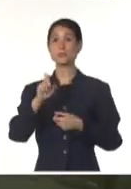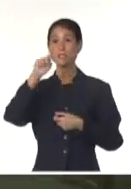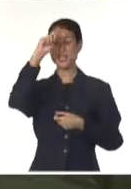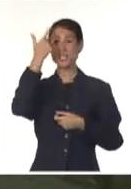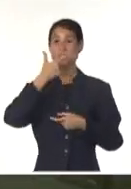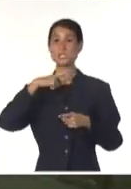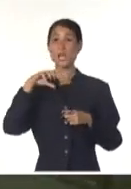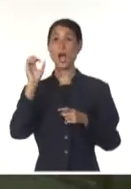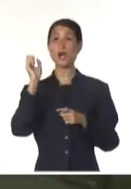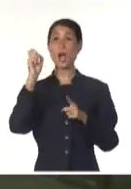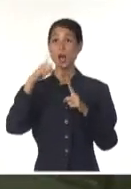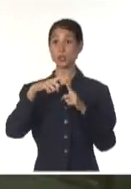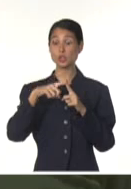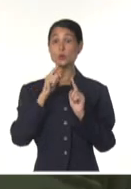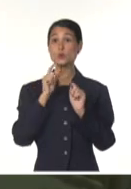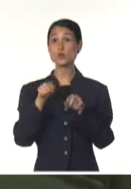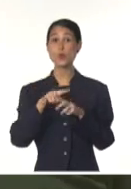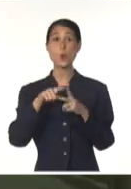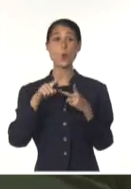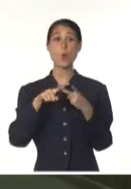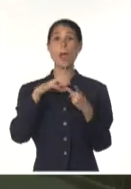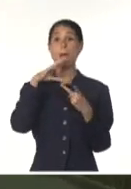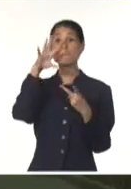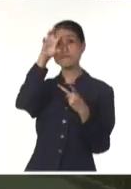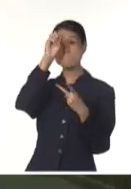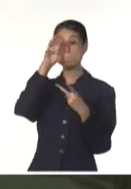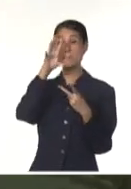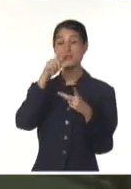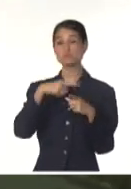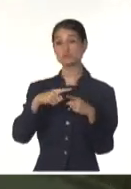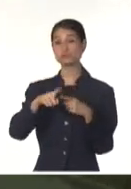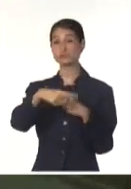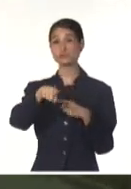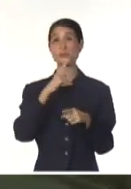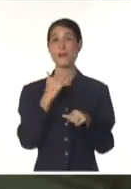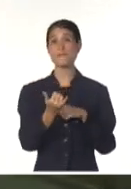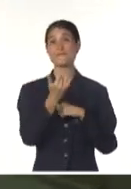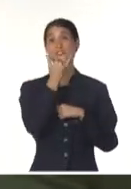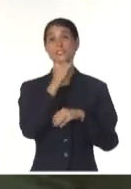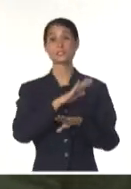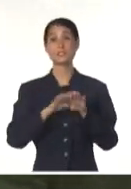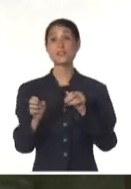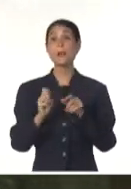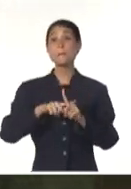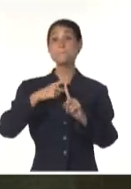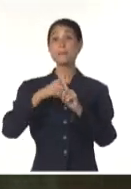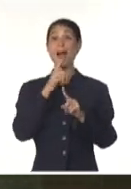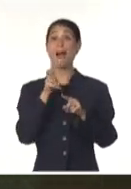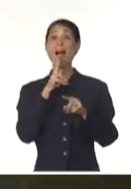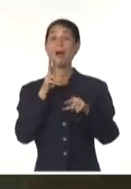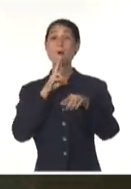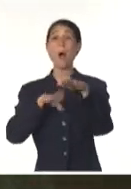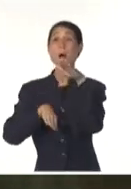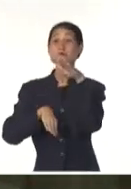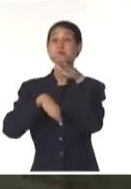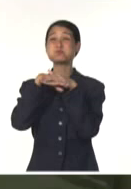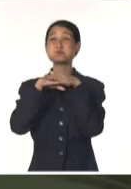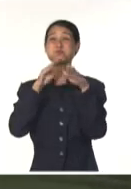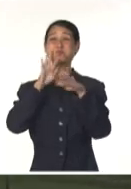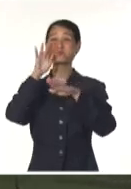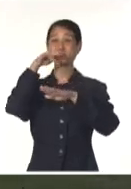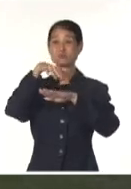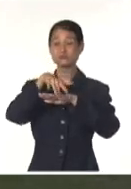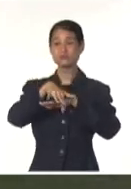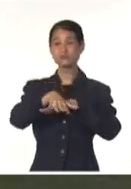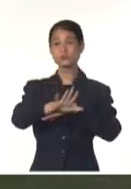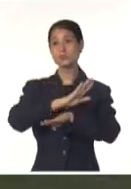azotados por este evento, incluso han ocurrido niveles de inundación que no estaban